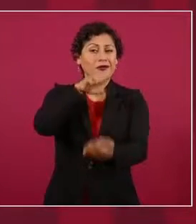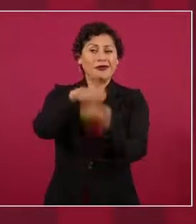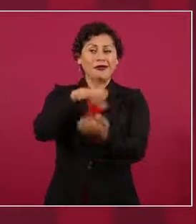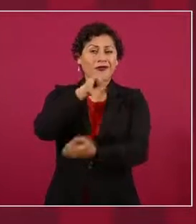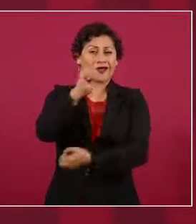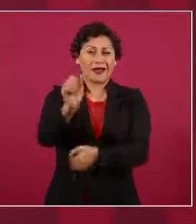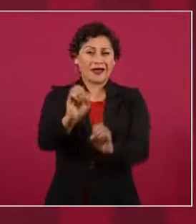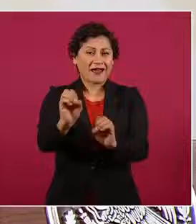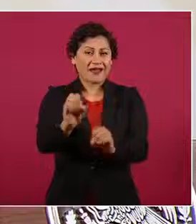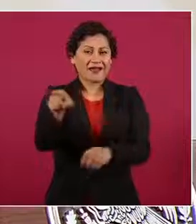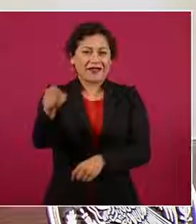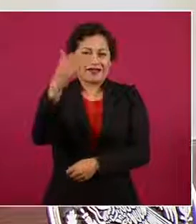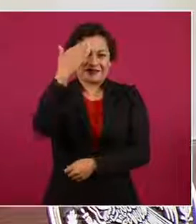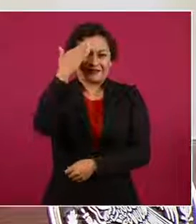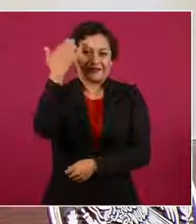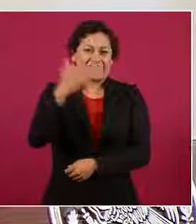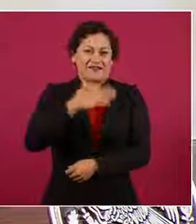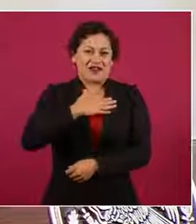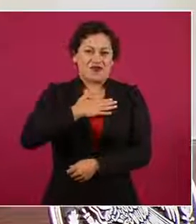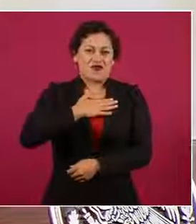no va a haber una injusticia.